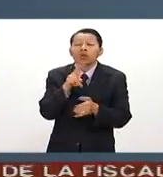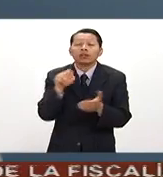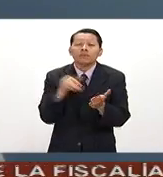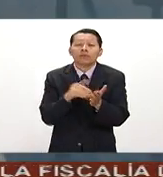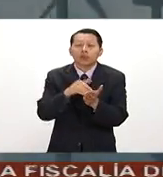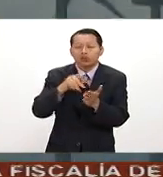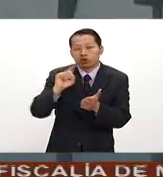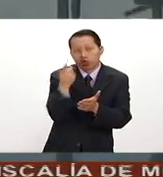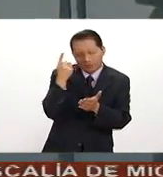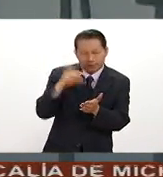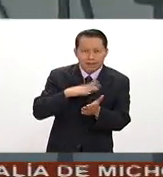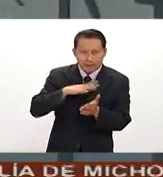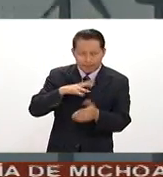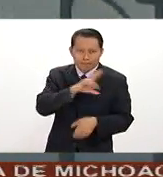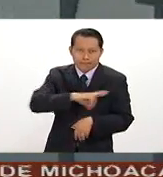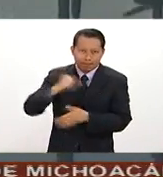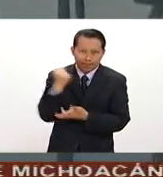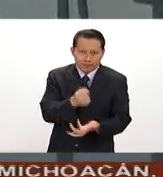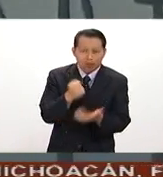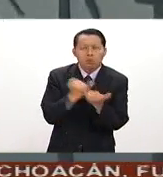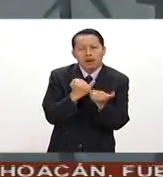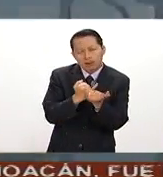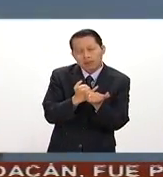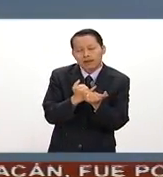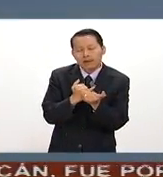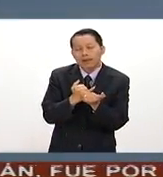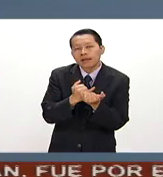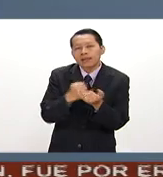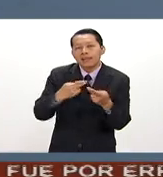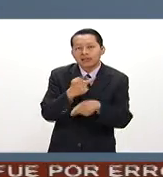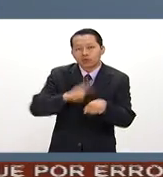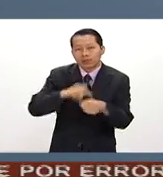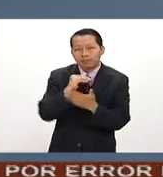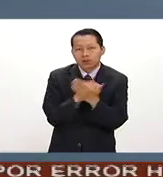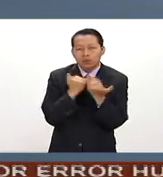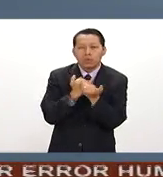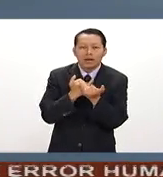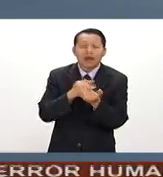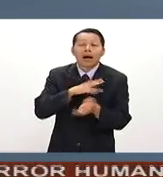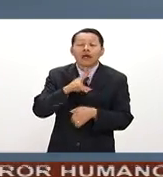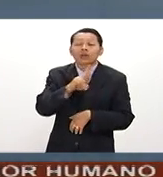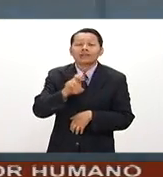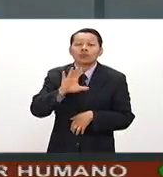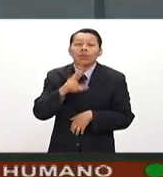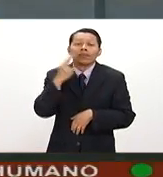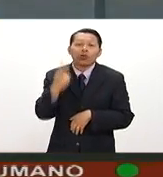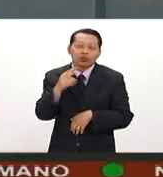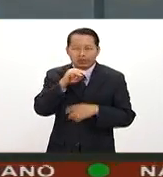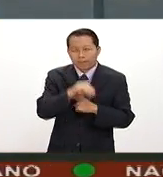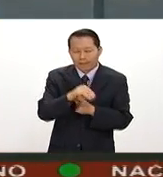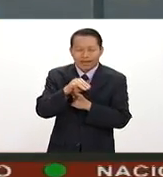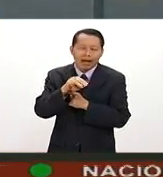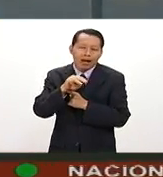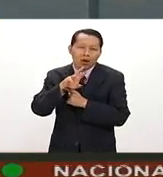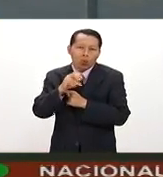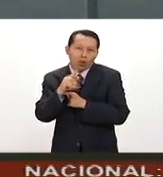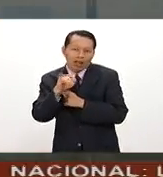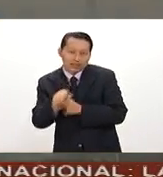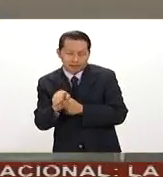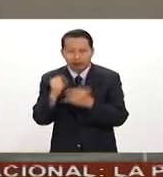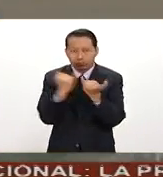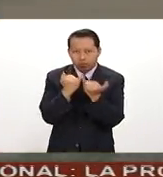capital privado y en menor porcentaje nacional. Generará 252 megawatts hora de energía